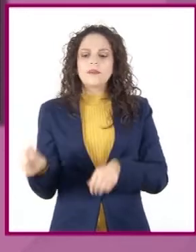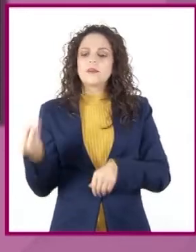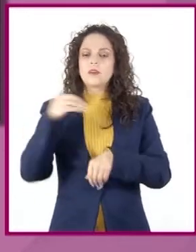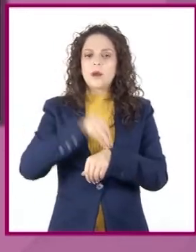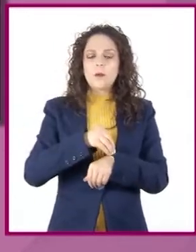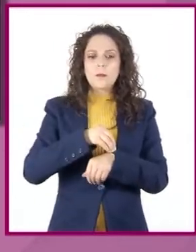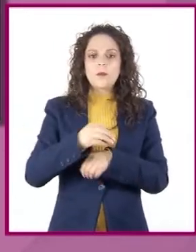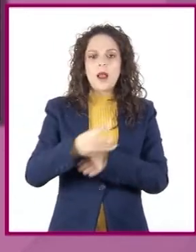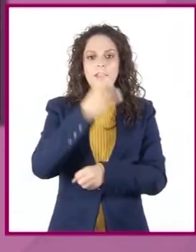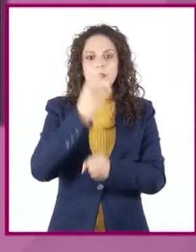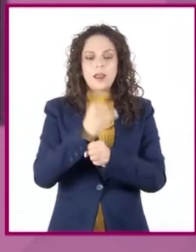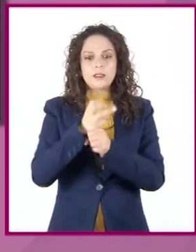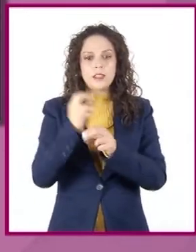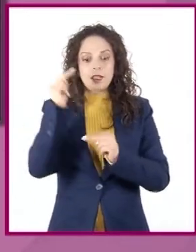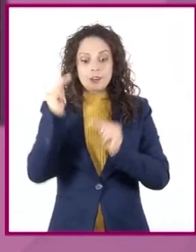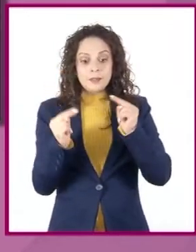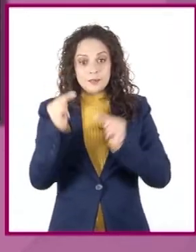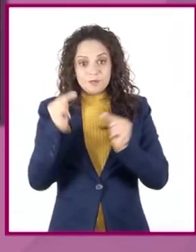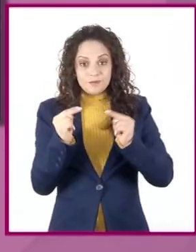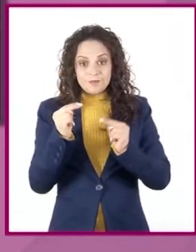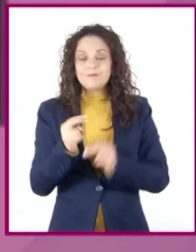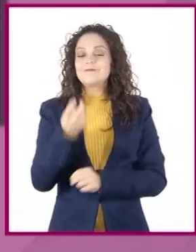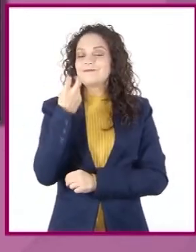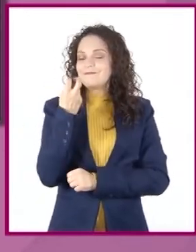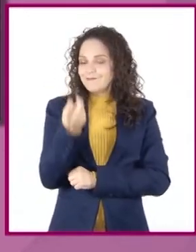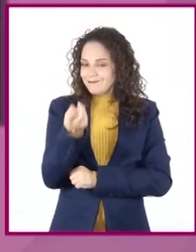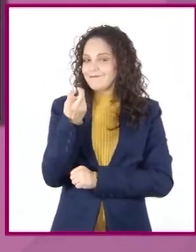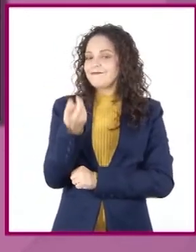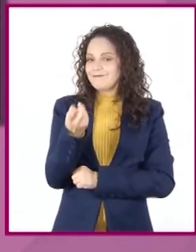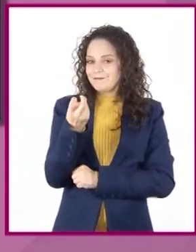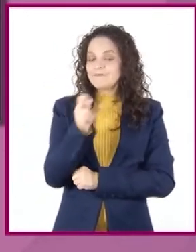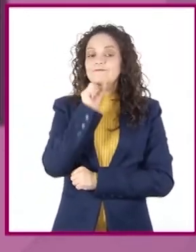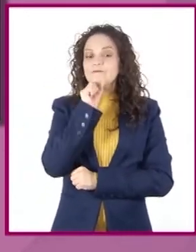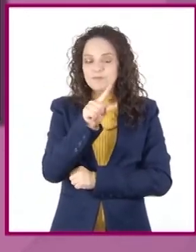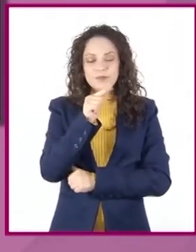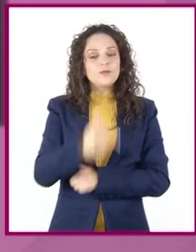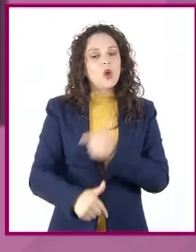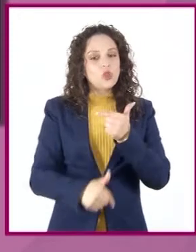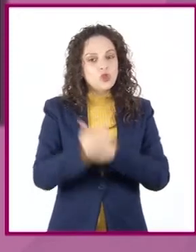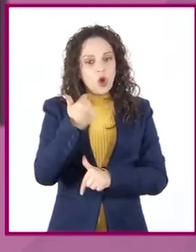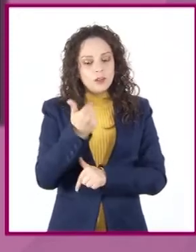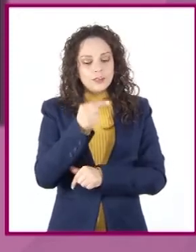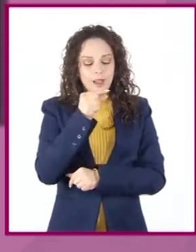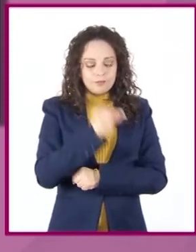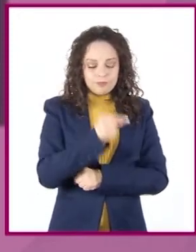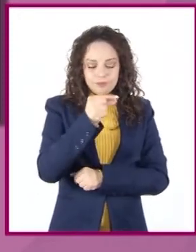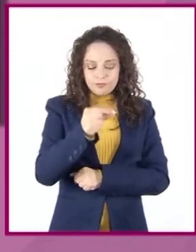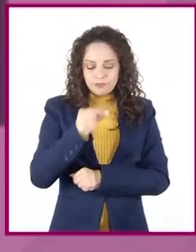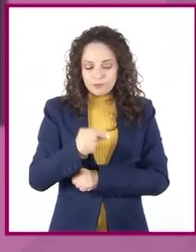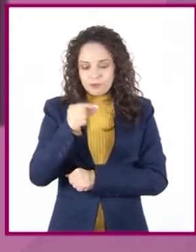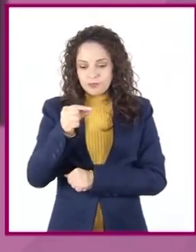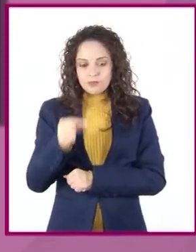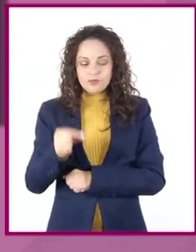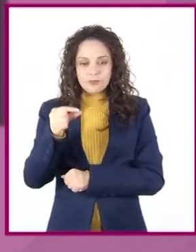Exacto. Nuestro tercer nivel tendrá también 12 cubitos. Si hacemos la suma,